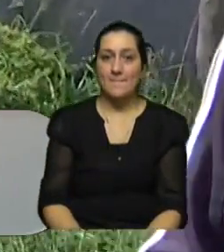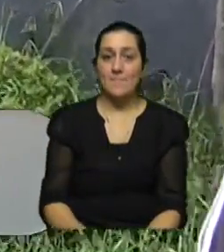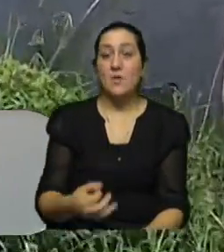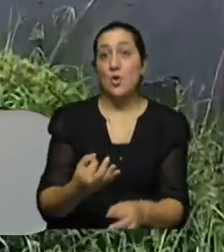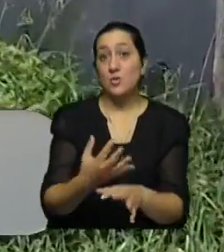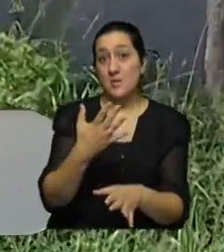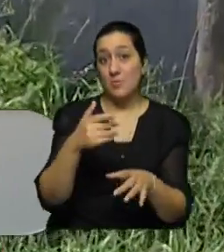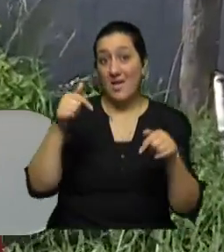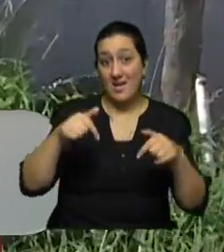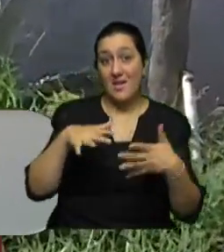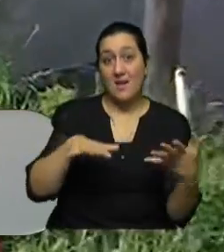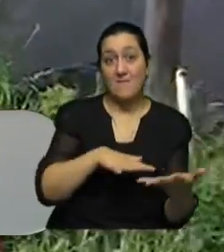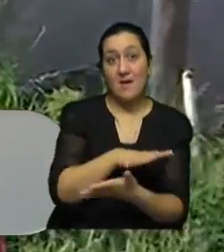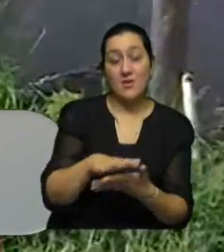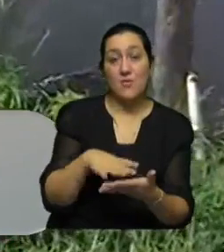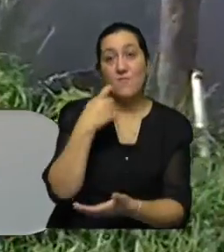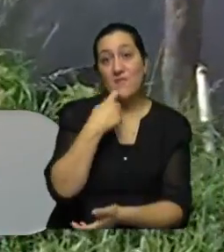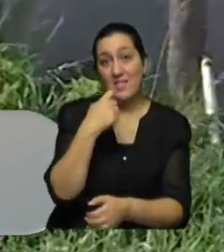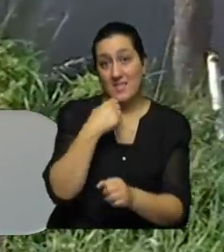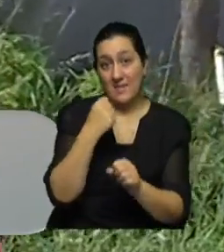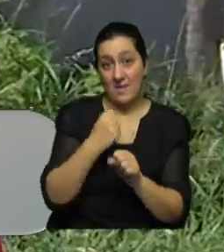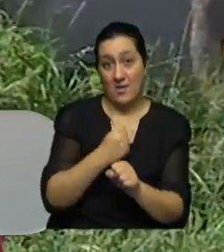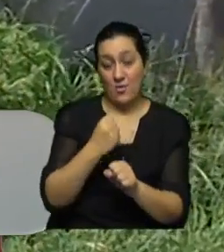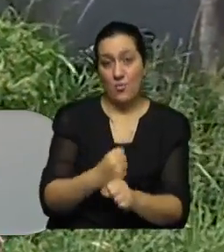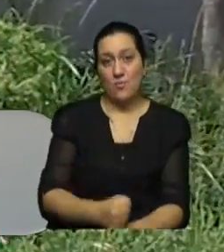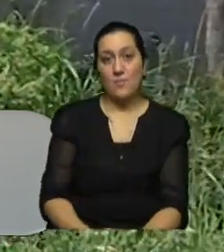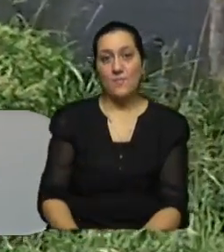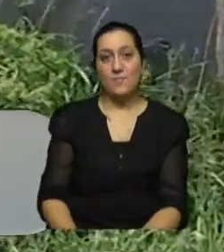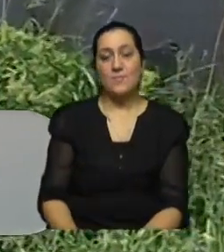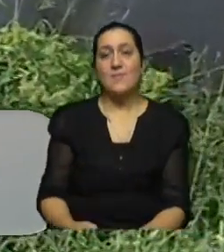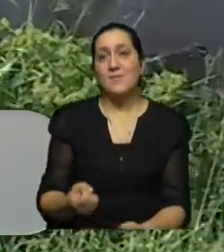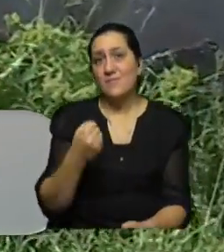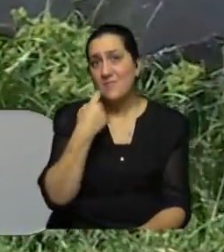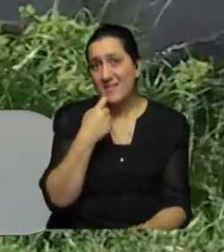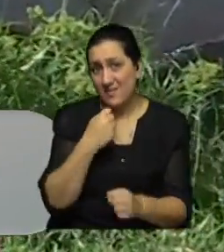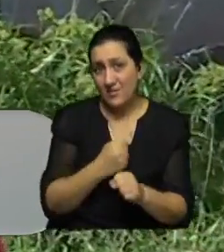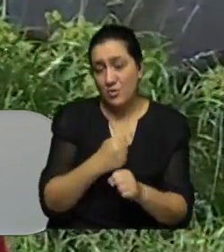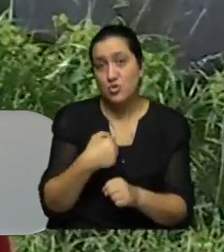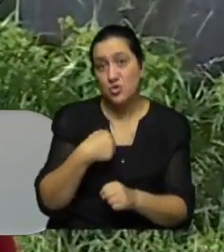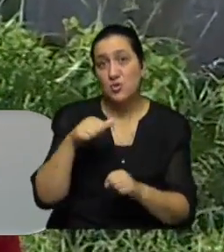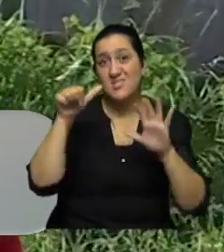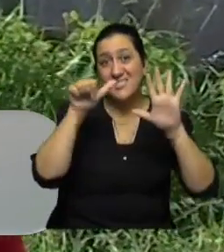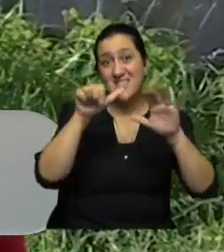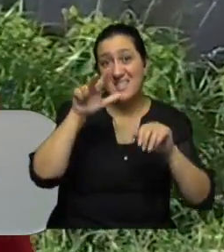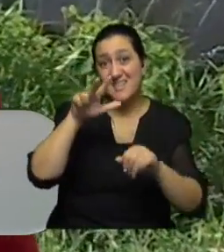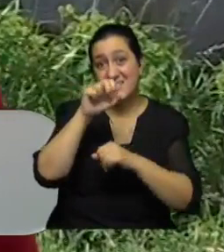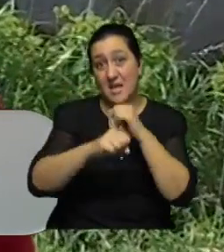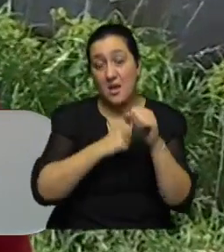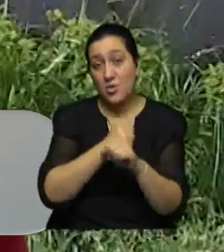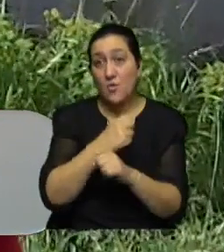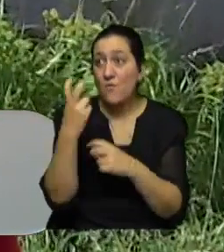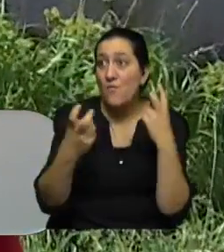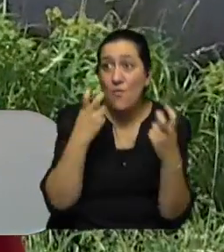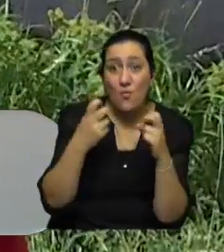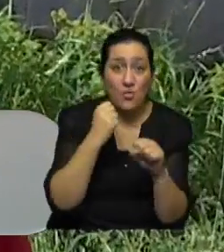es que acá en el barrio al menos falta trabajo. Mucho trabajo, porque yo nomás tengo 63 años, ando buscando trabajo y no lo